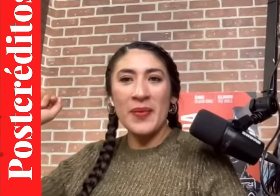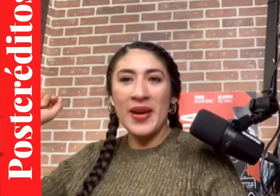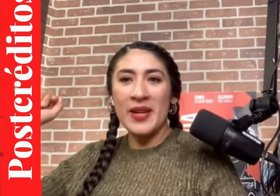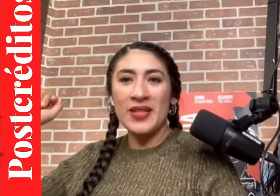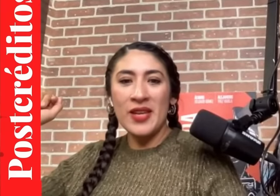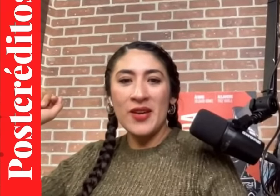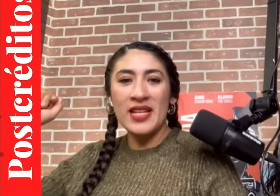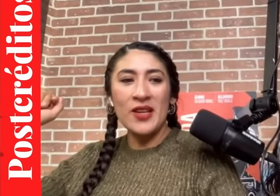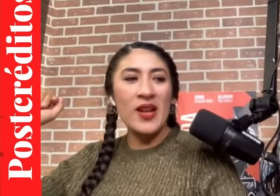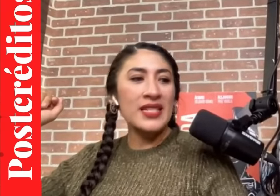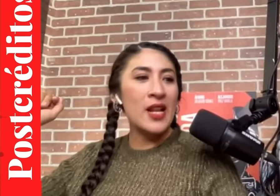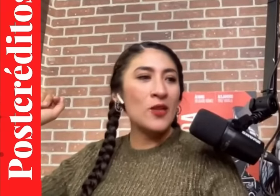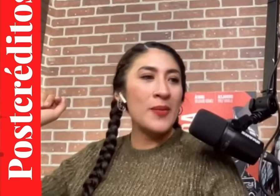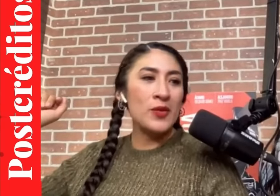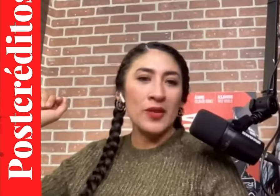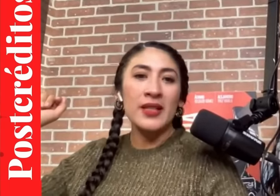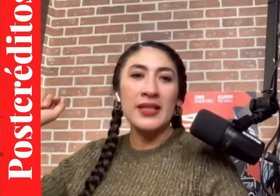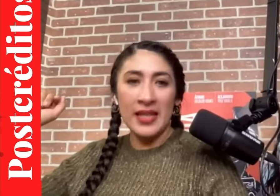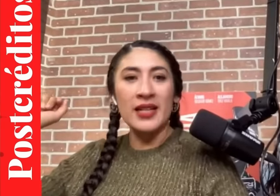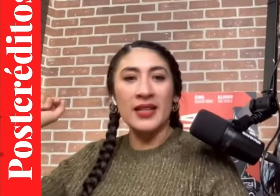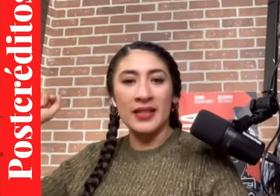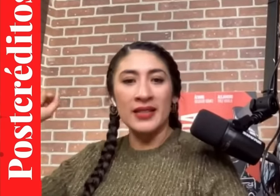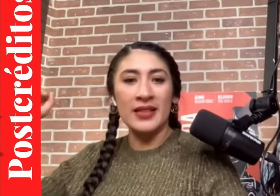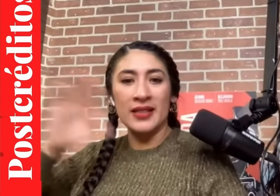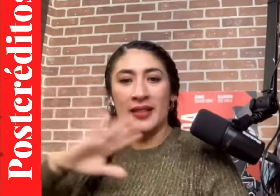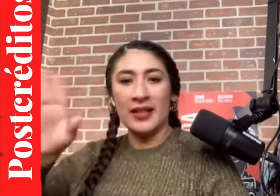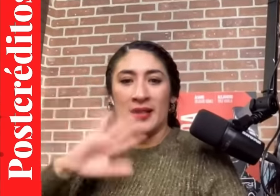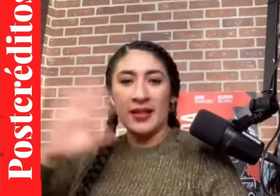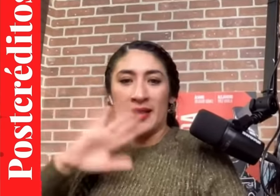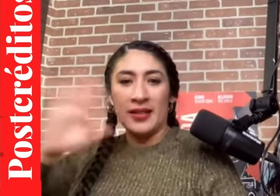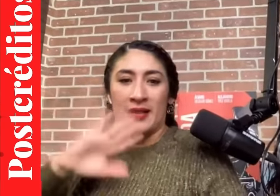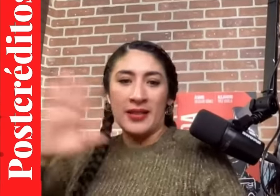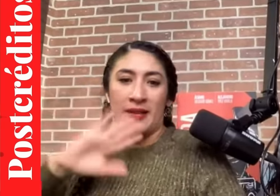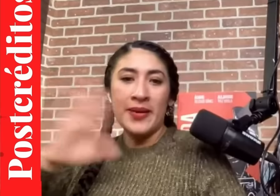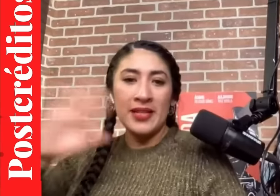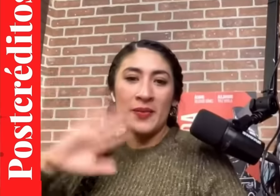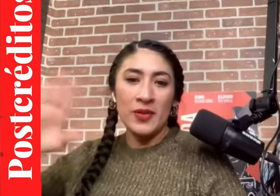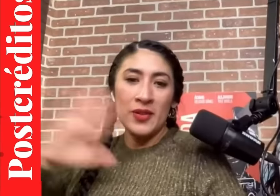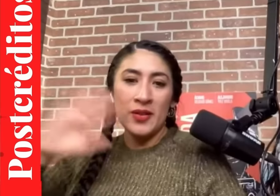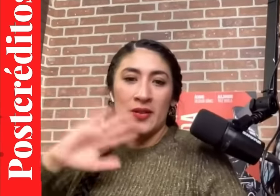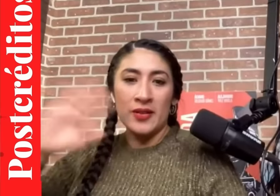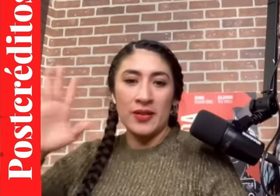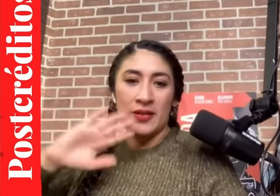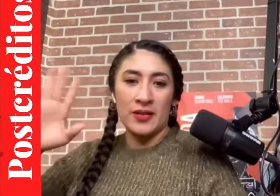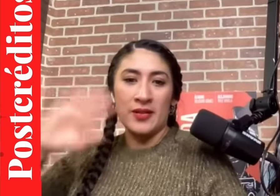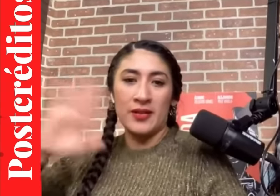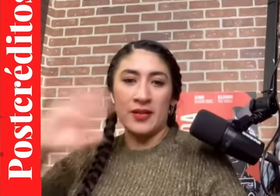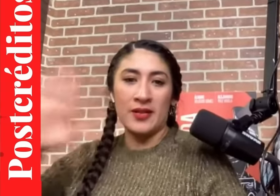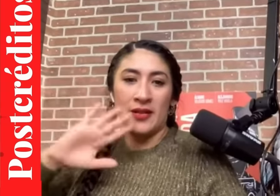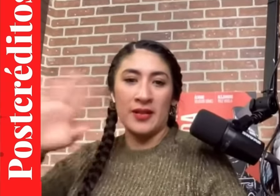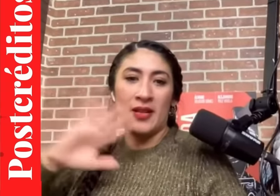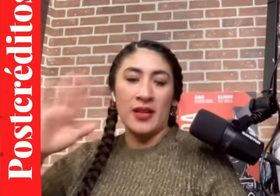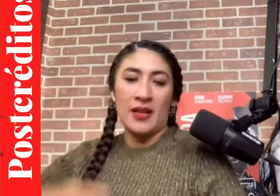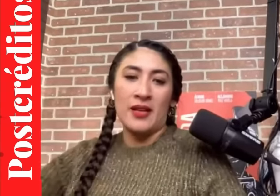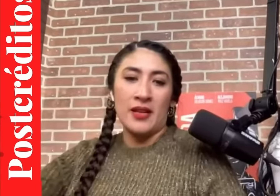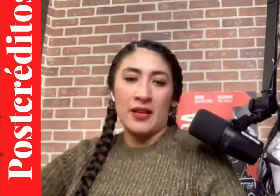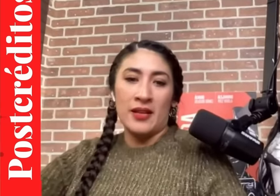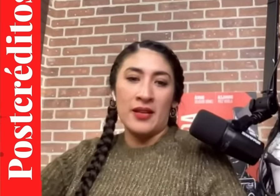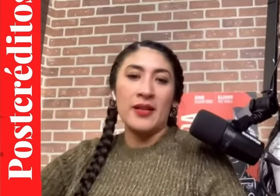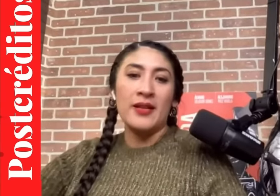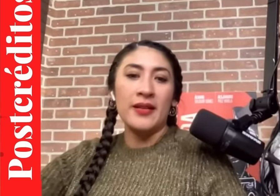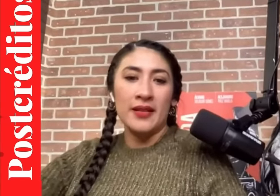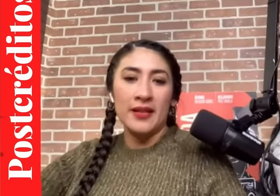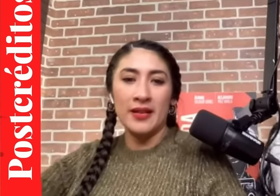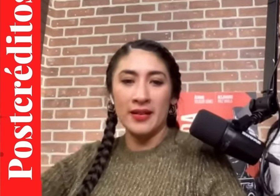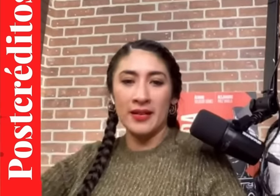Mexican bueno señor todavía sacar cosas cosas de